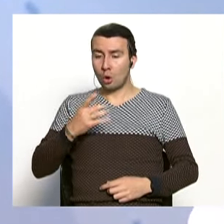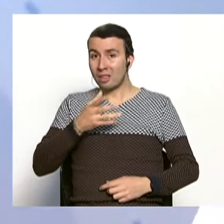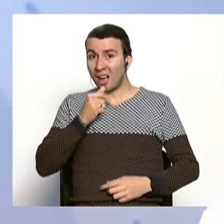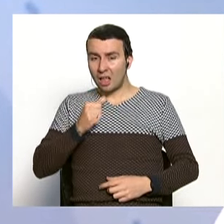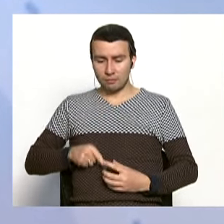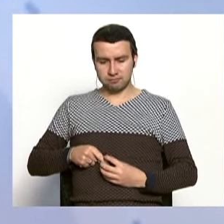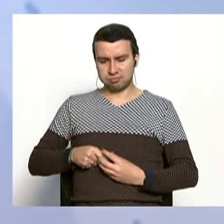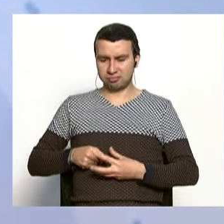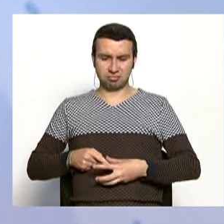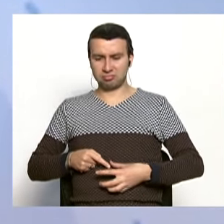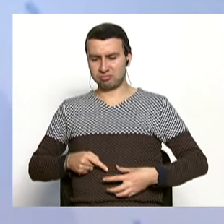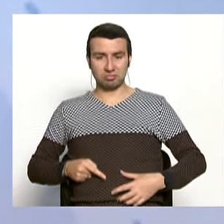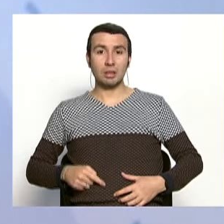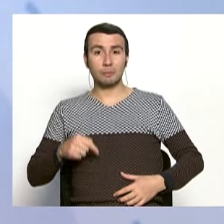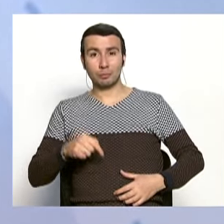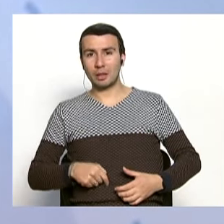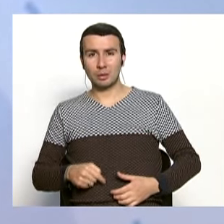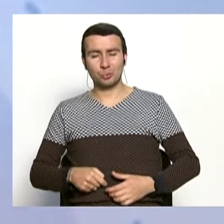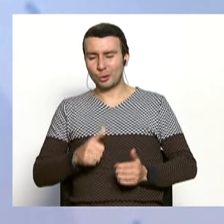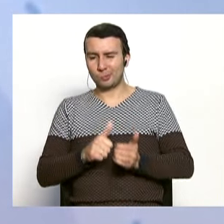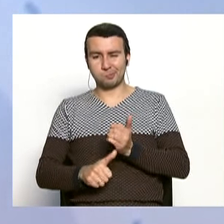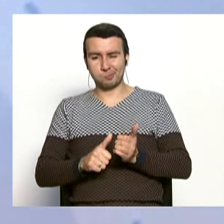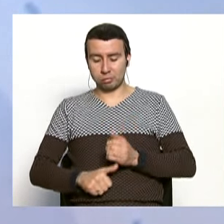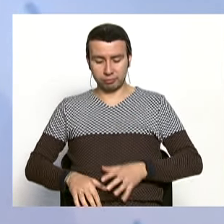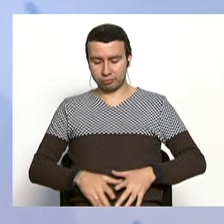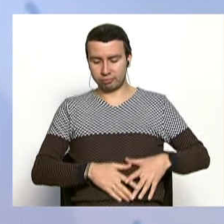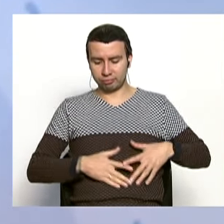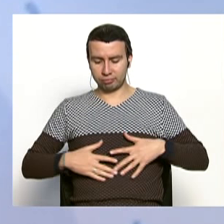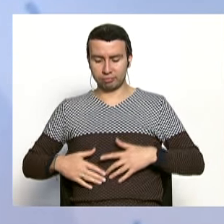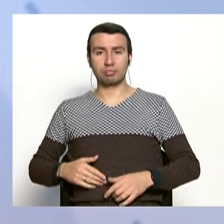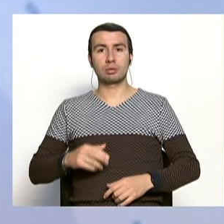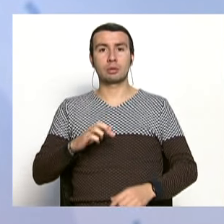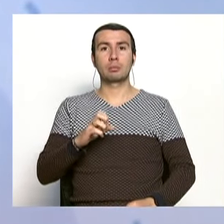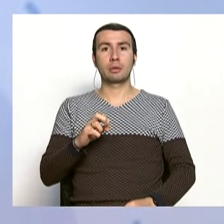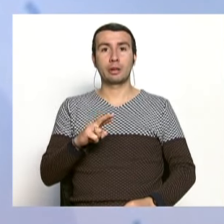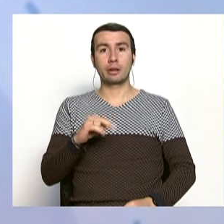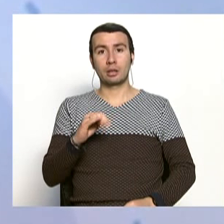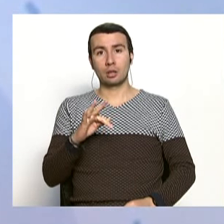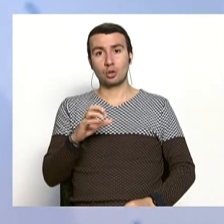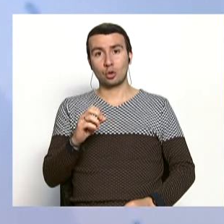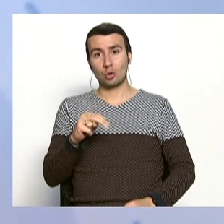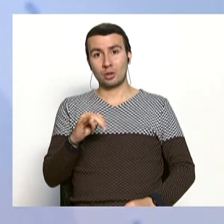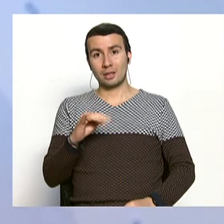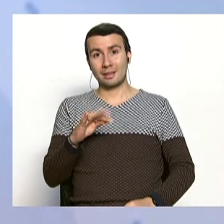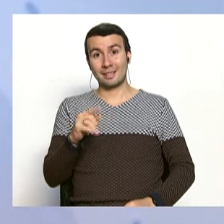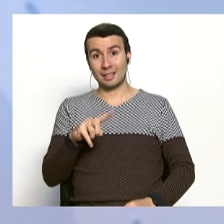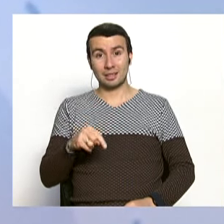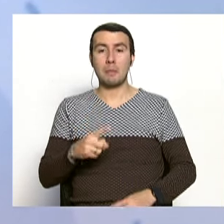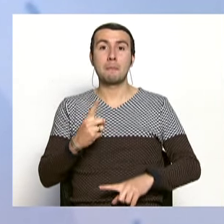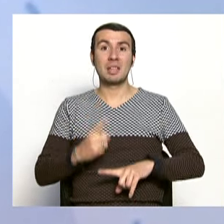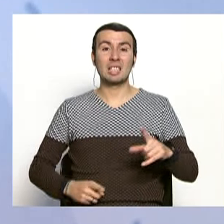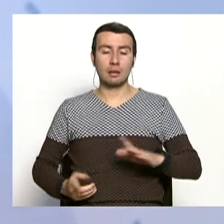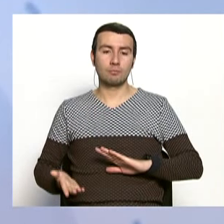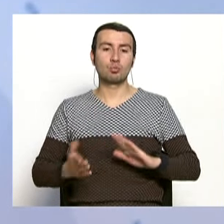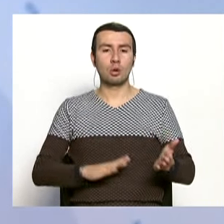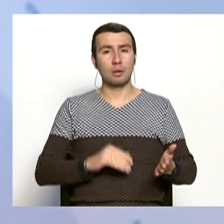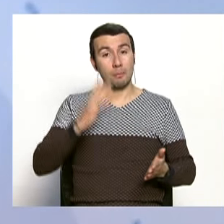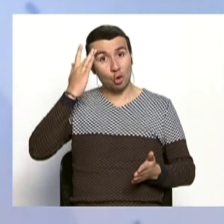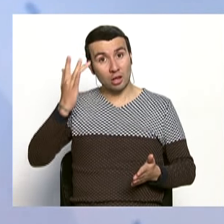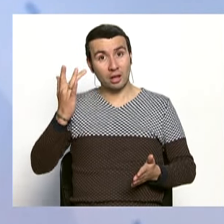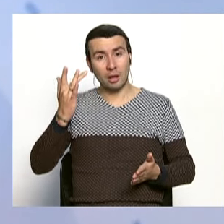el abdomen se llena de materia fecal una peritonitis la mitad se muere por qué Porque taparon